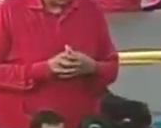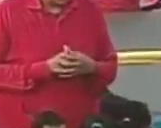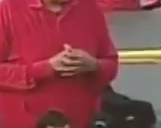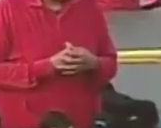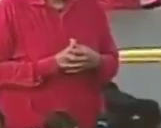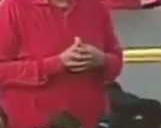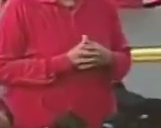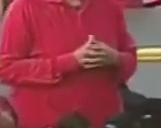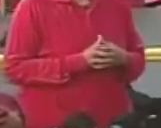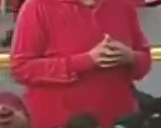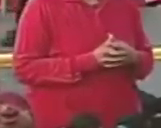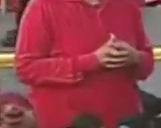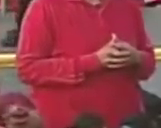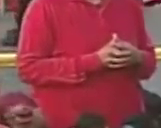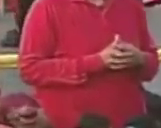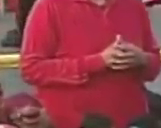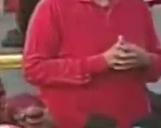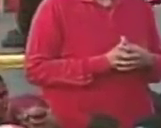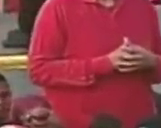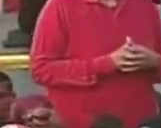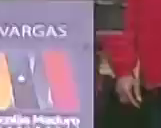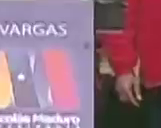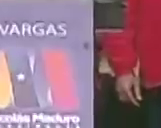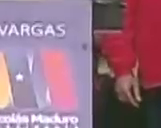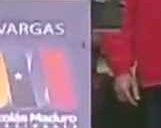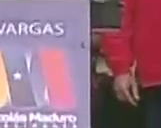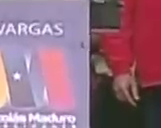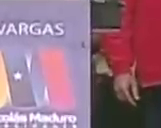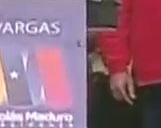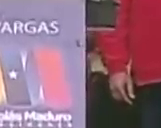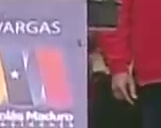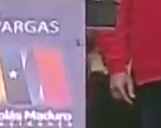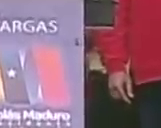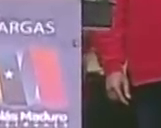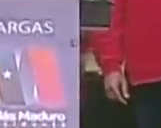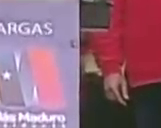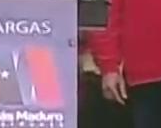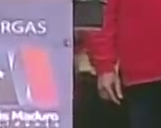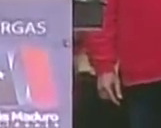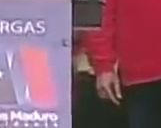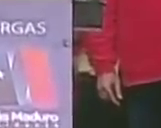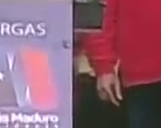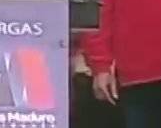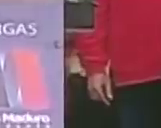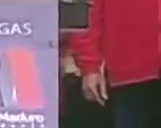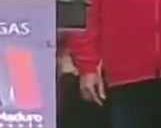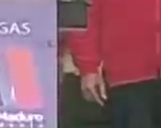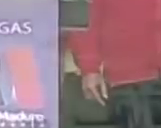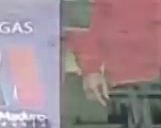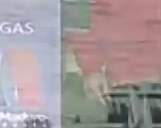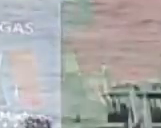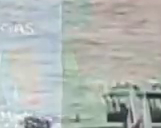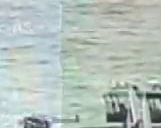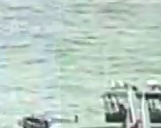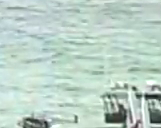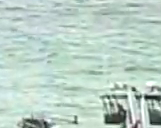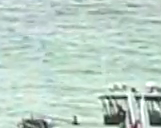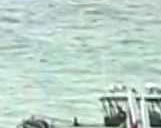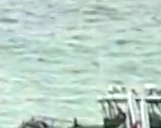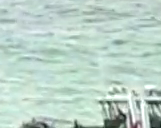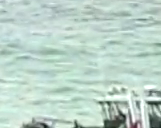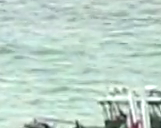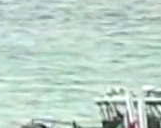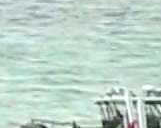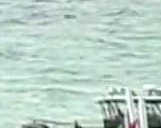Somos un país atlántico. Por aquí derechito para allá llegas al océano Atlántico. Somos